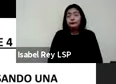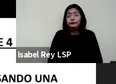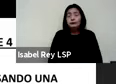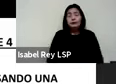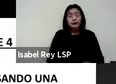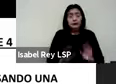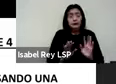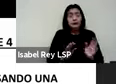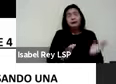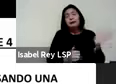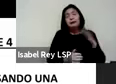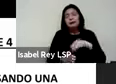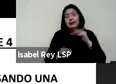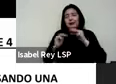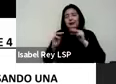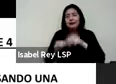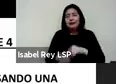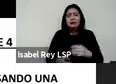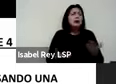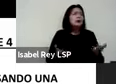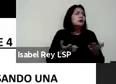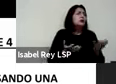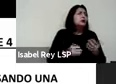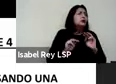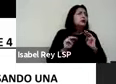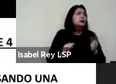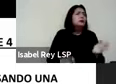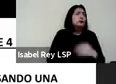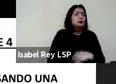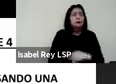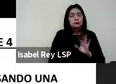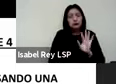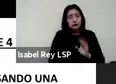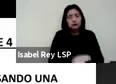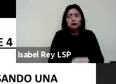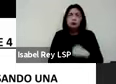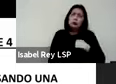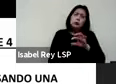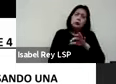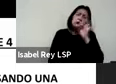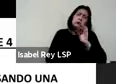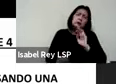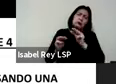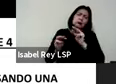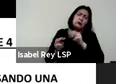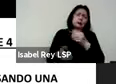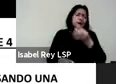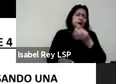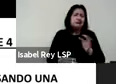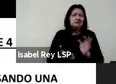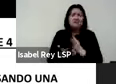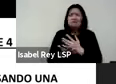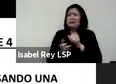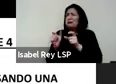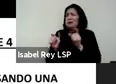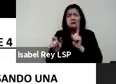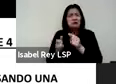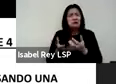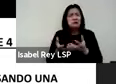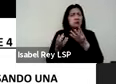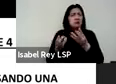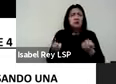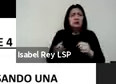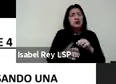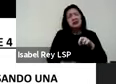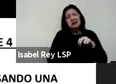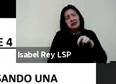Vamos a la playa. ¿A qué playa me vas a llevar? Mira, he encontrado una playa en la que la verdad que casi la gente no va. Eso sí, hay que caminar un